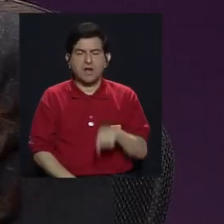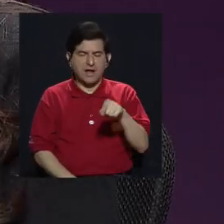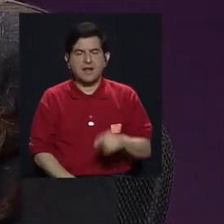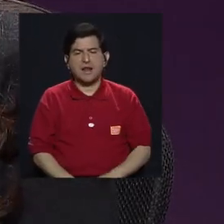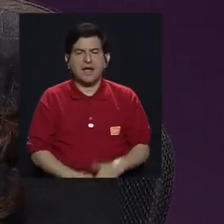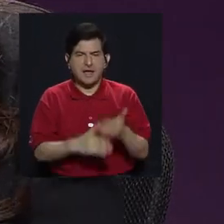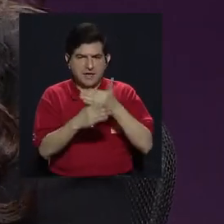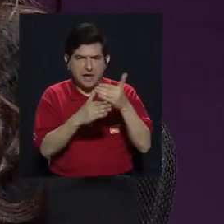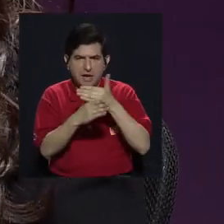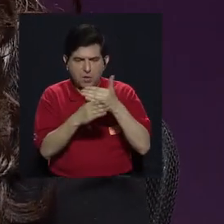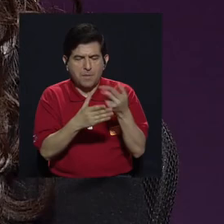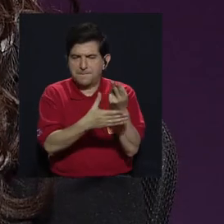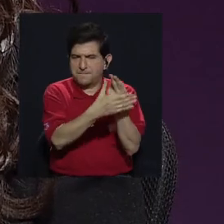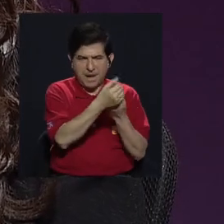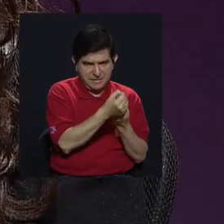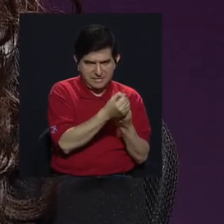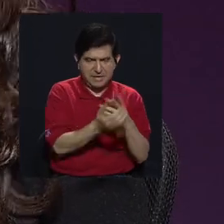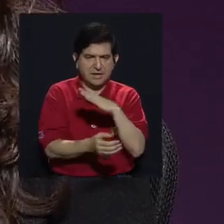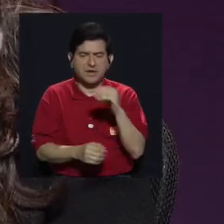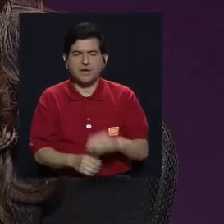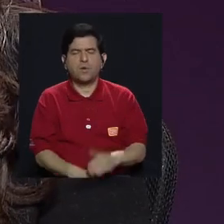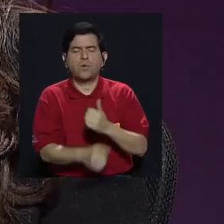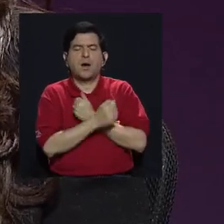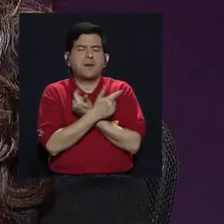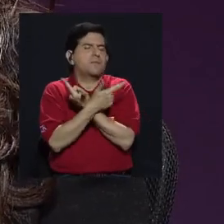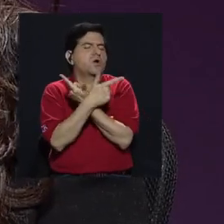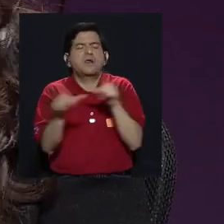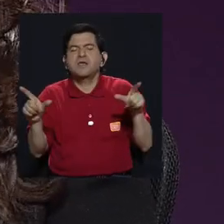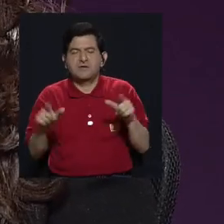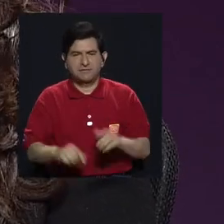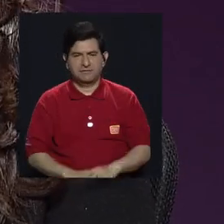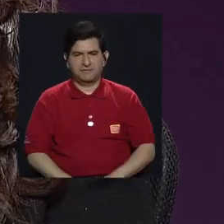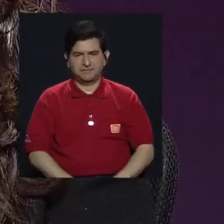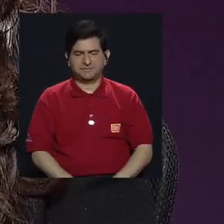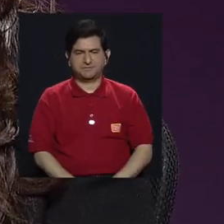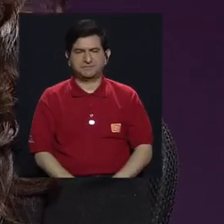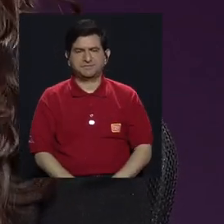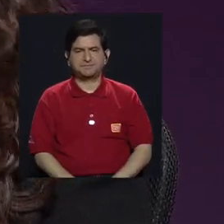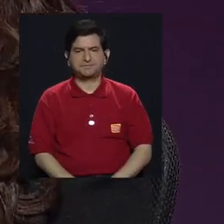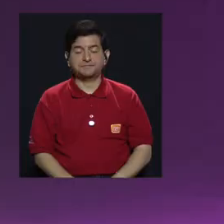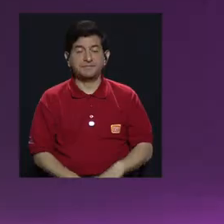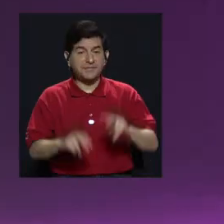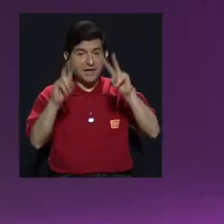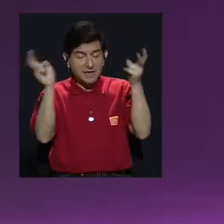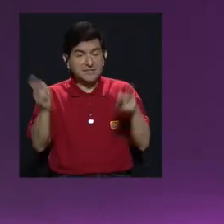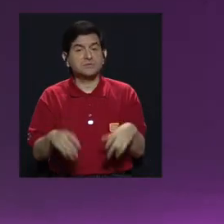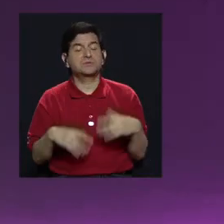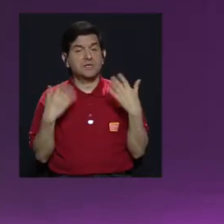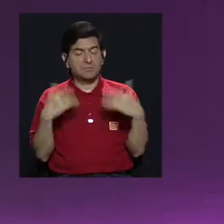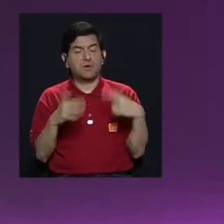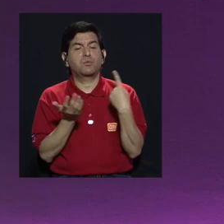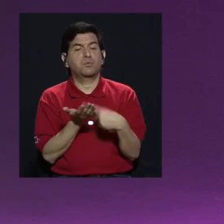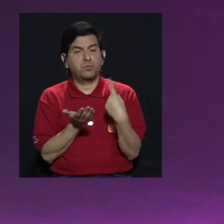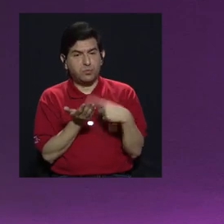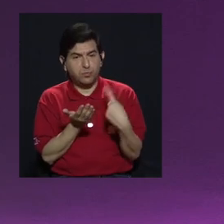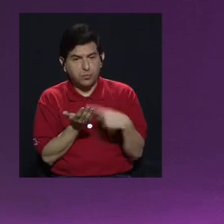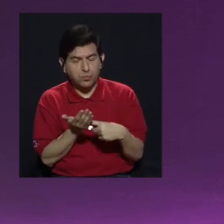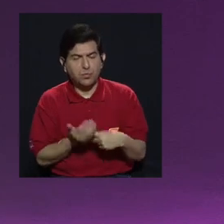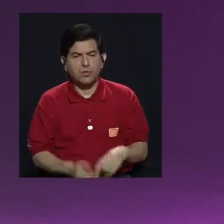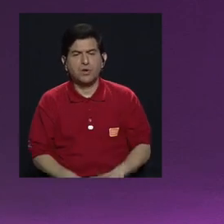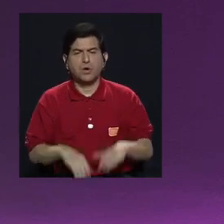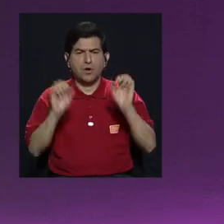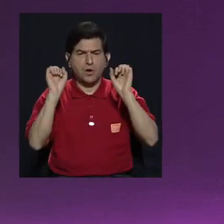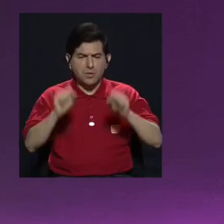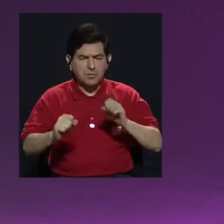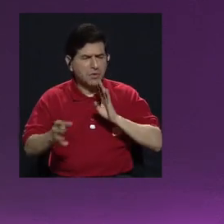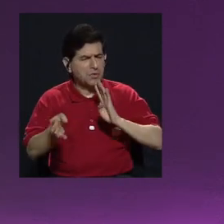el intercambio sexual de parejas, o el amor libre, muchas cosas. Claro, este tema se las trae, sí. Da para